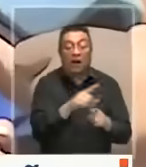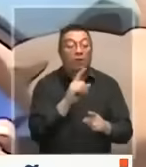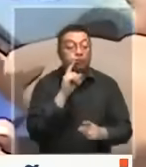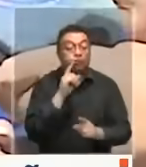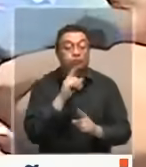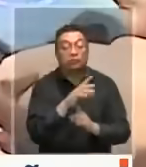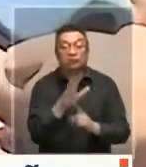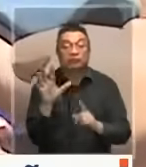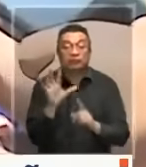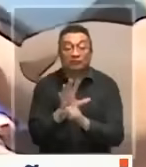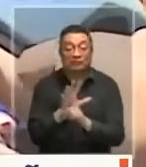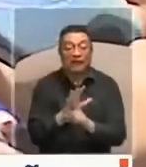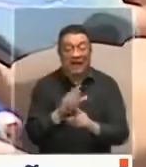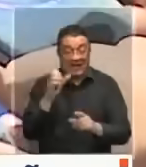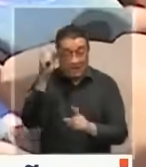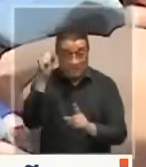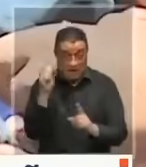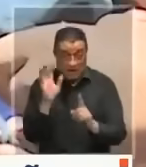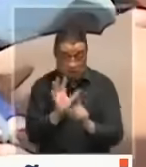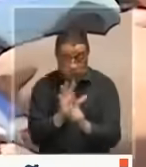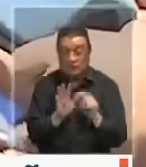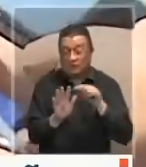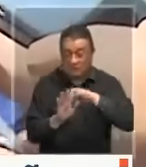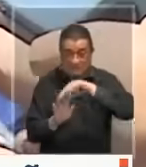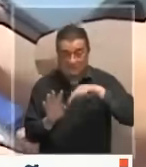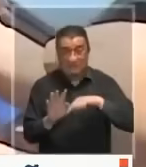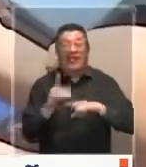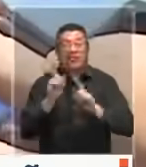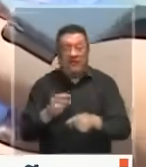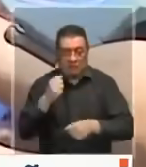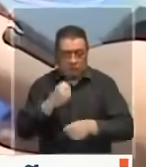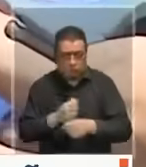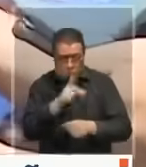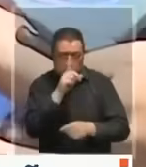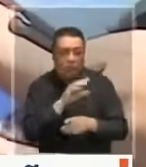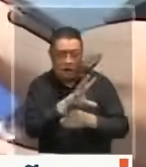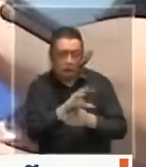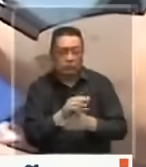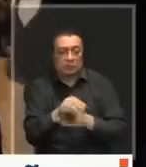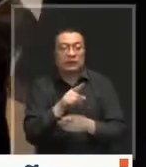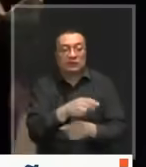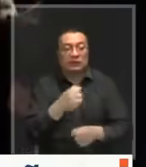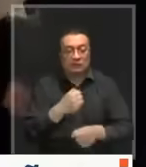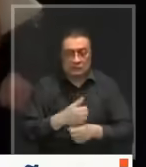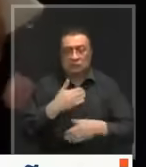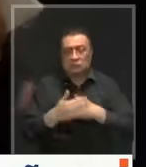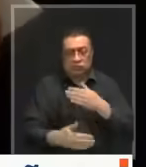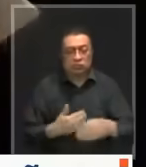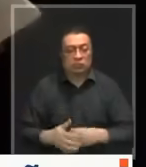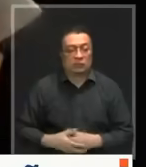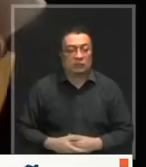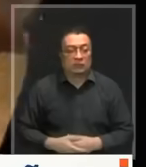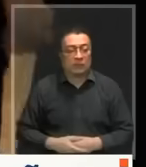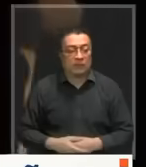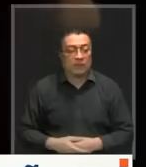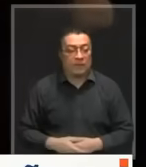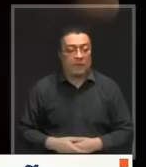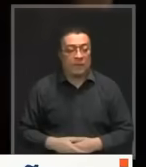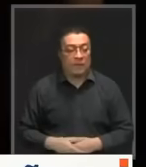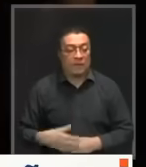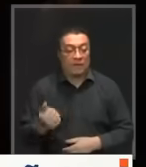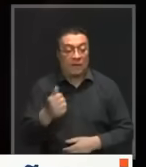don Sebastián? Tienen que seguir trabajando para seguir haciendo las cosas como él las ha hecho y como a él le gustaba hacer. Nos faltó vida